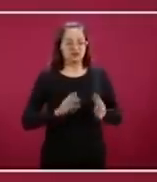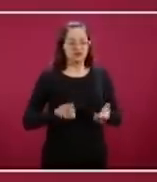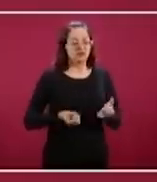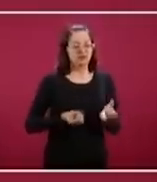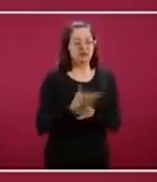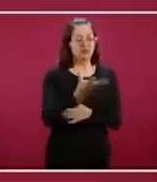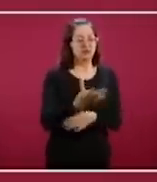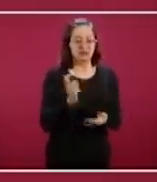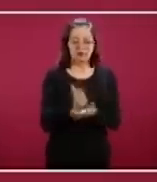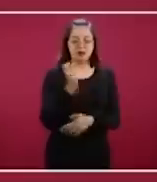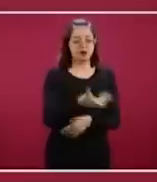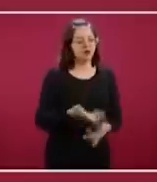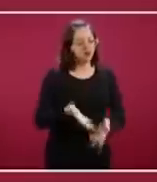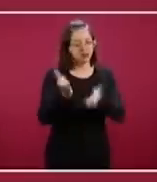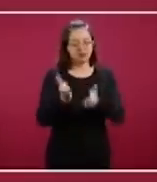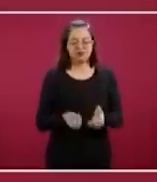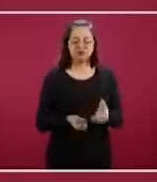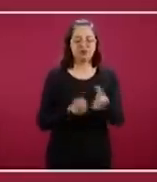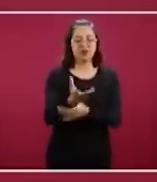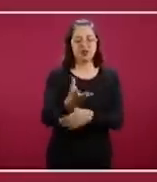y le pagaban la fianza